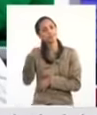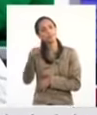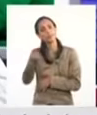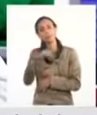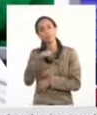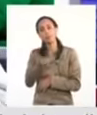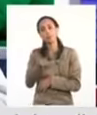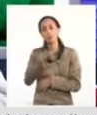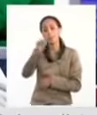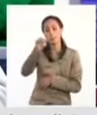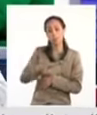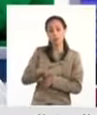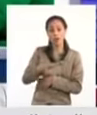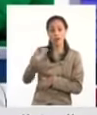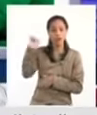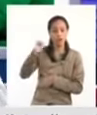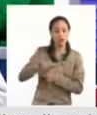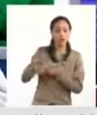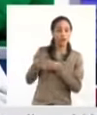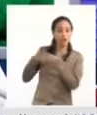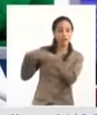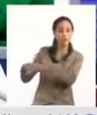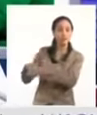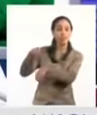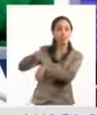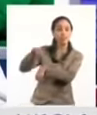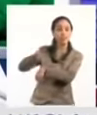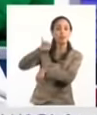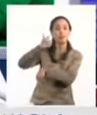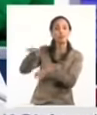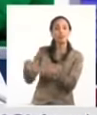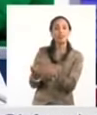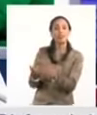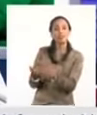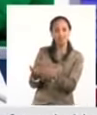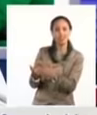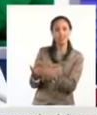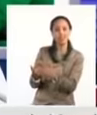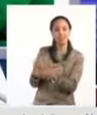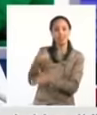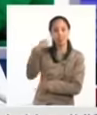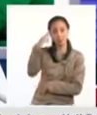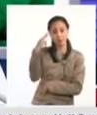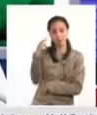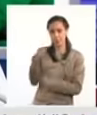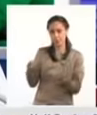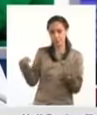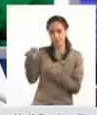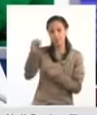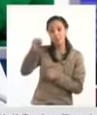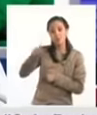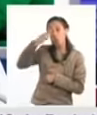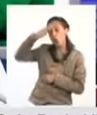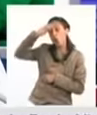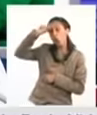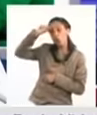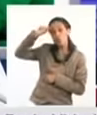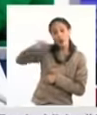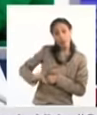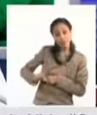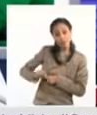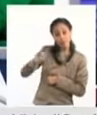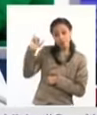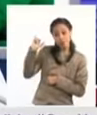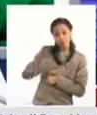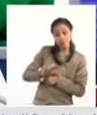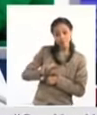a 7 días que arriben por este lugar. Estamos hablando fundamentalmente de los viajeros cubanos que arriban por